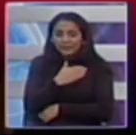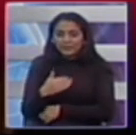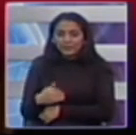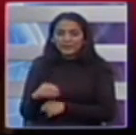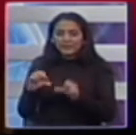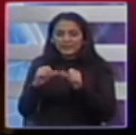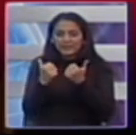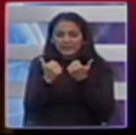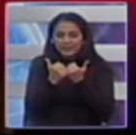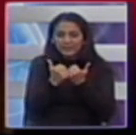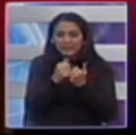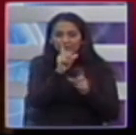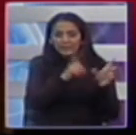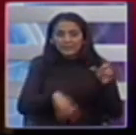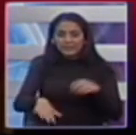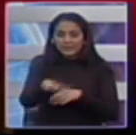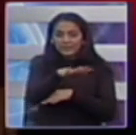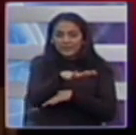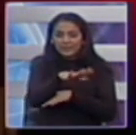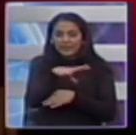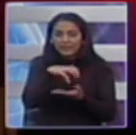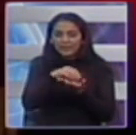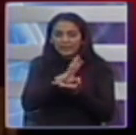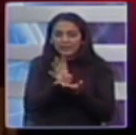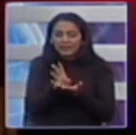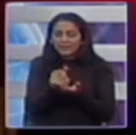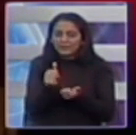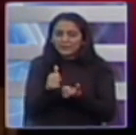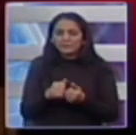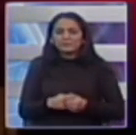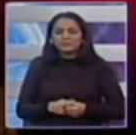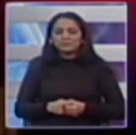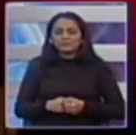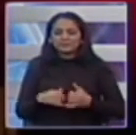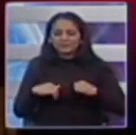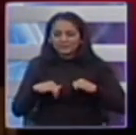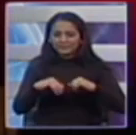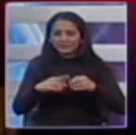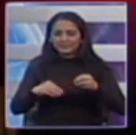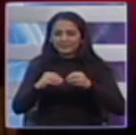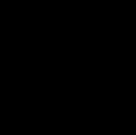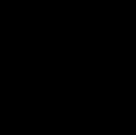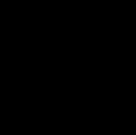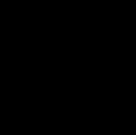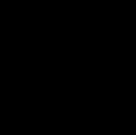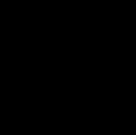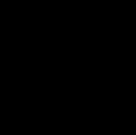hoy en licencia, en campaña electoral como asambleísta. Vamos a continuar con Javier, adelante. Gracias.